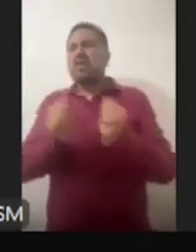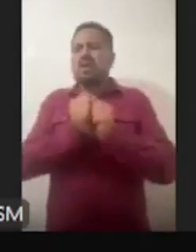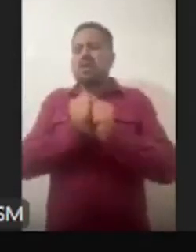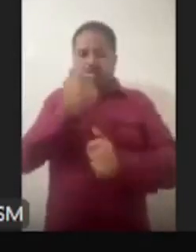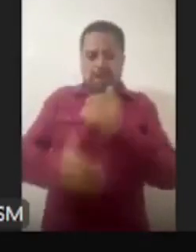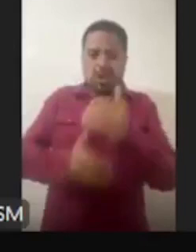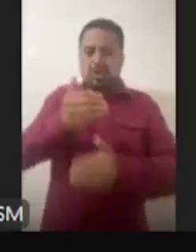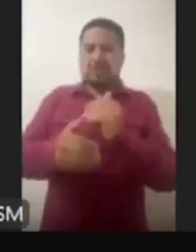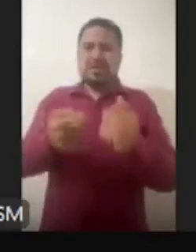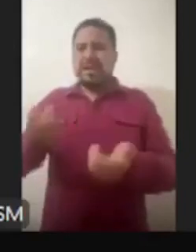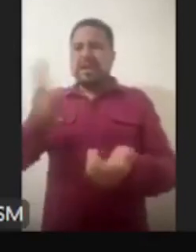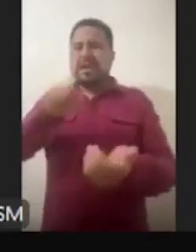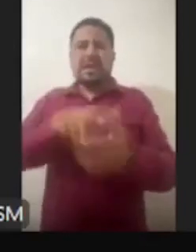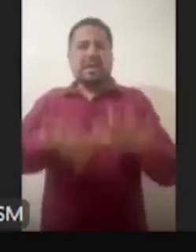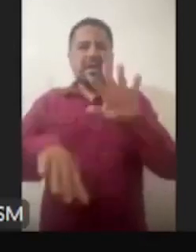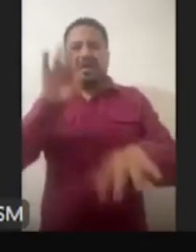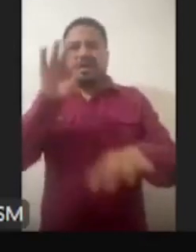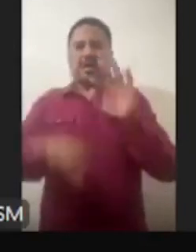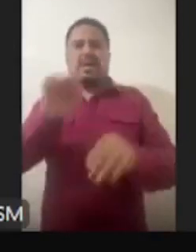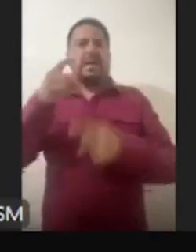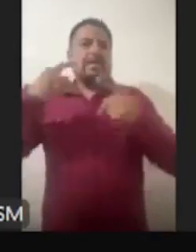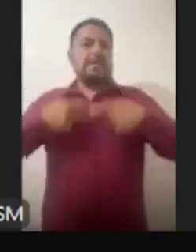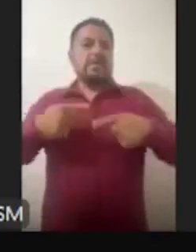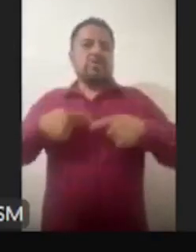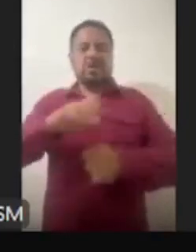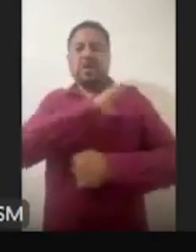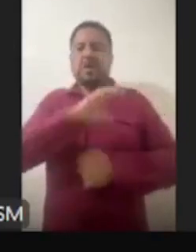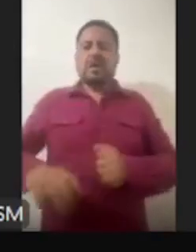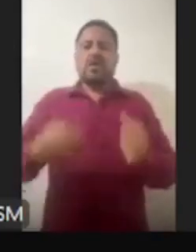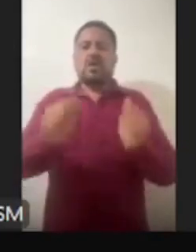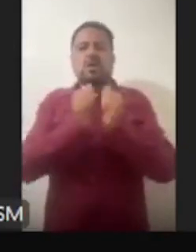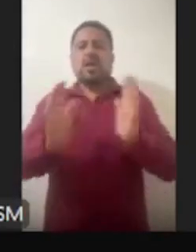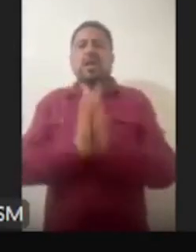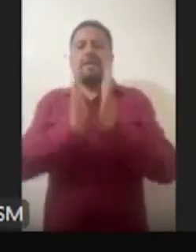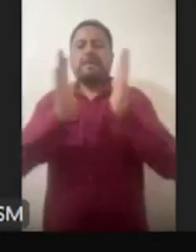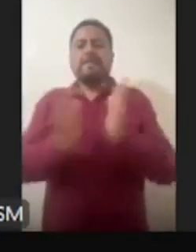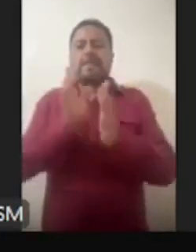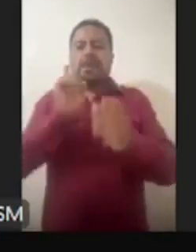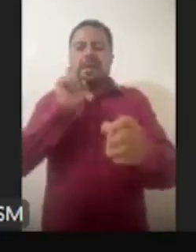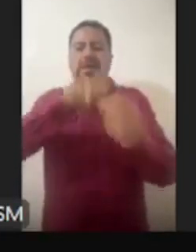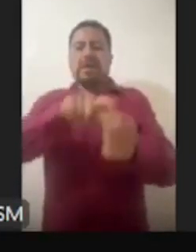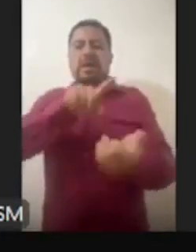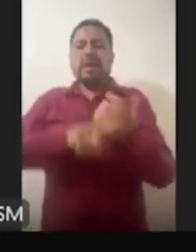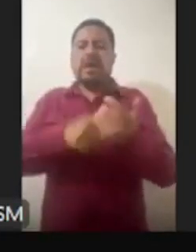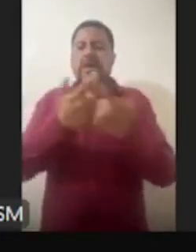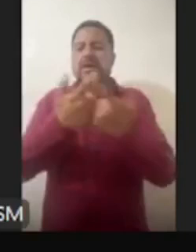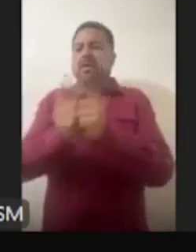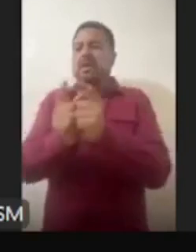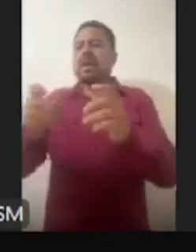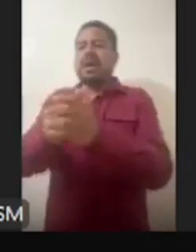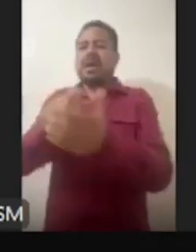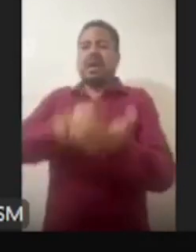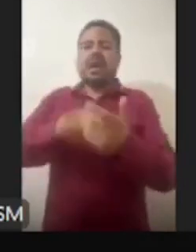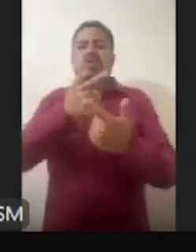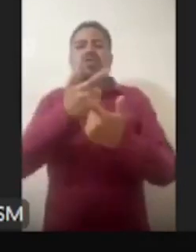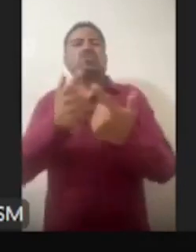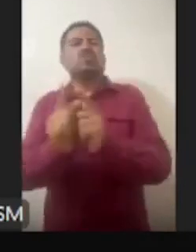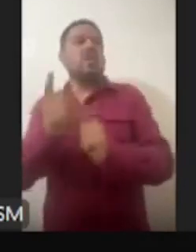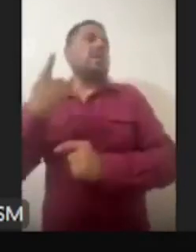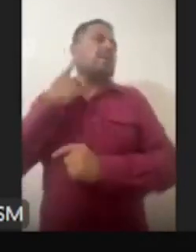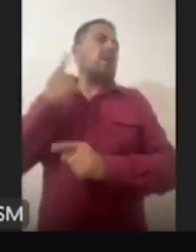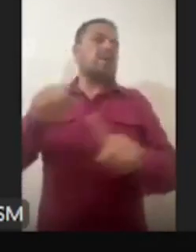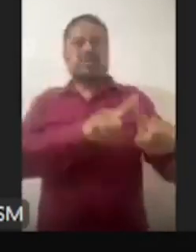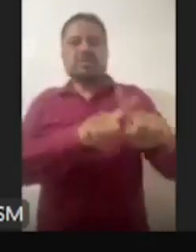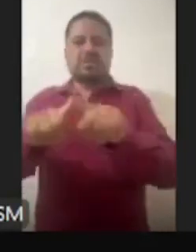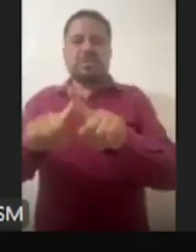personas candidatas, con la participación de la militancia, aspirantes externos y la intervención de órganos partidistas, facultados para